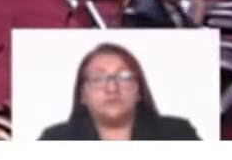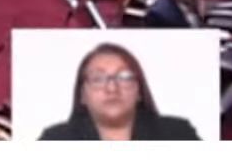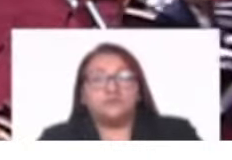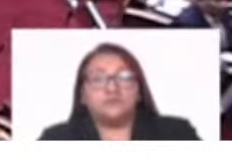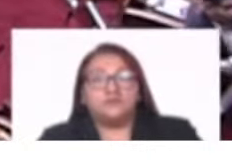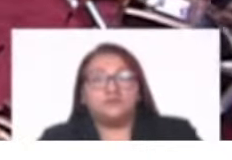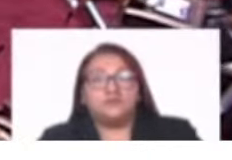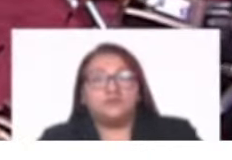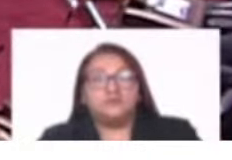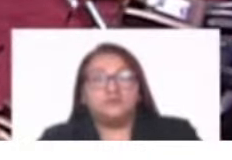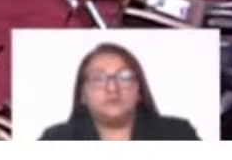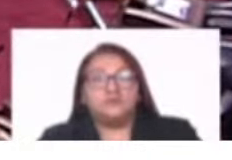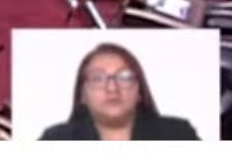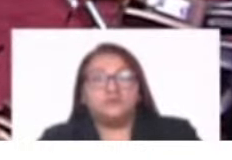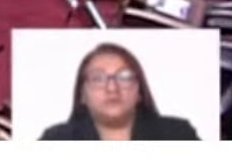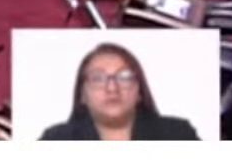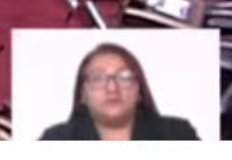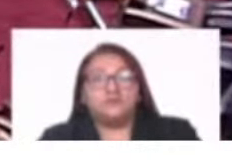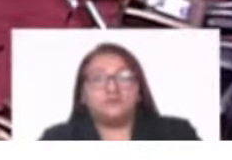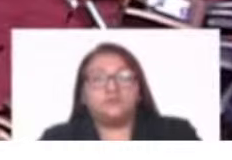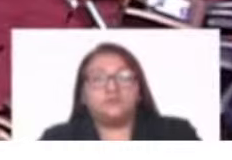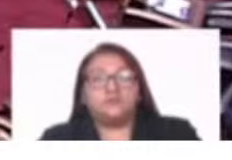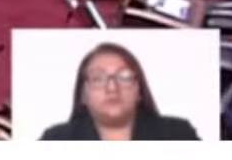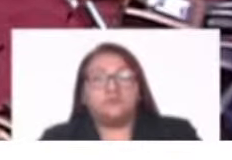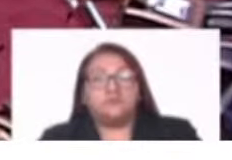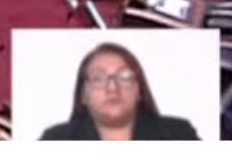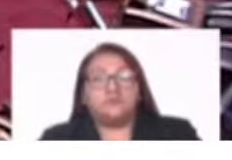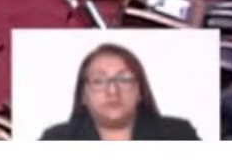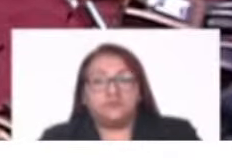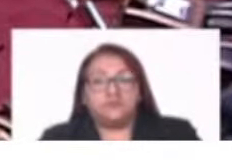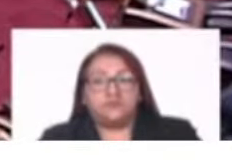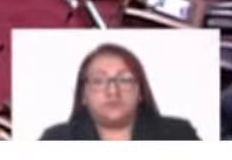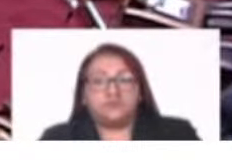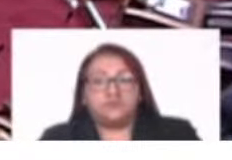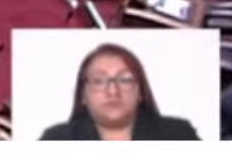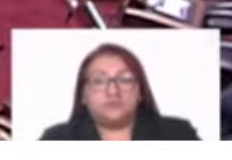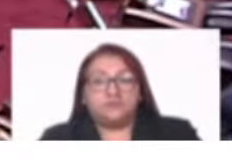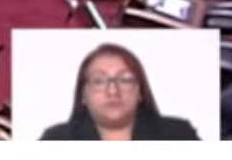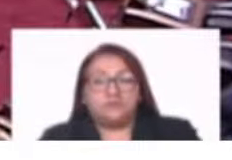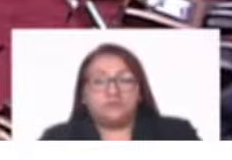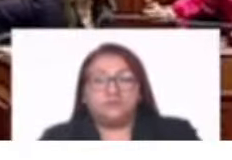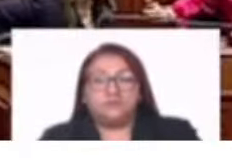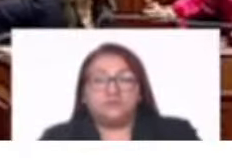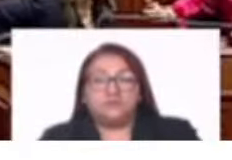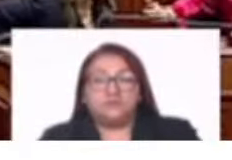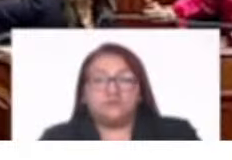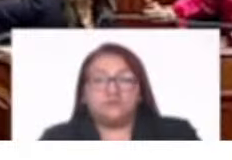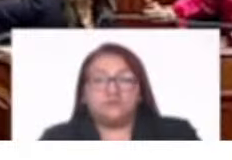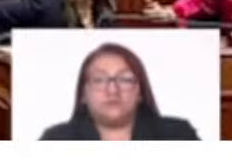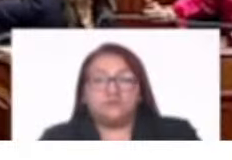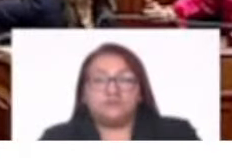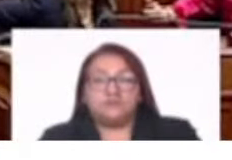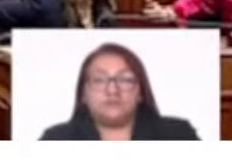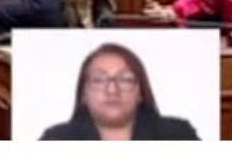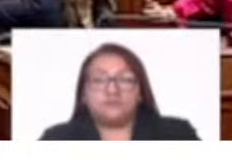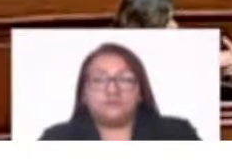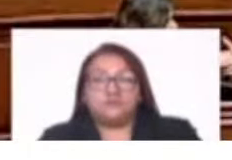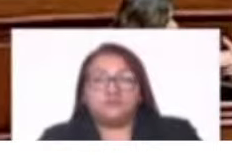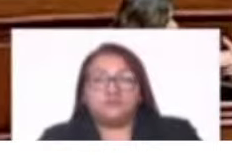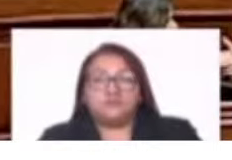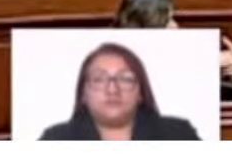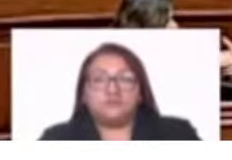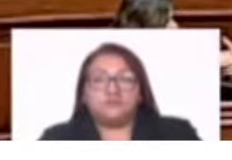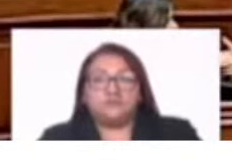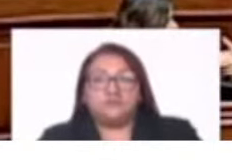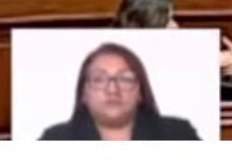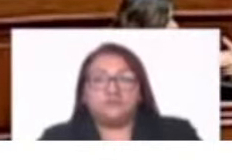la República, el ministro, el presidente de Consejo de Ministros y el ministro de Economía y